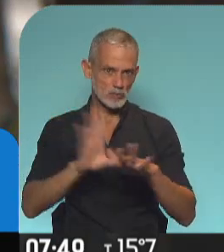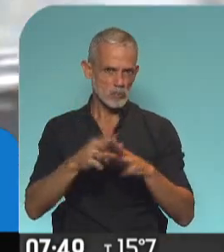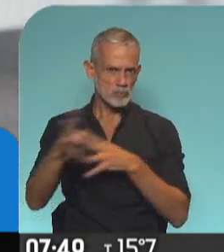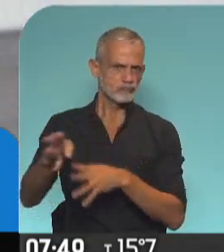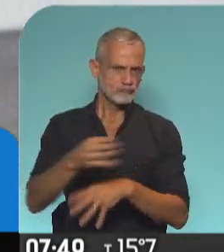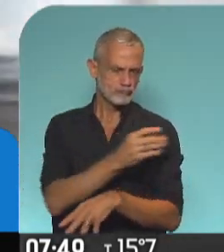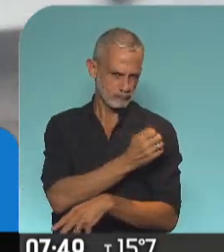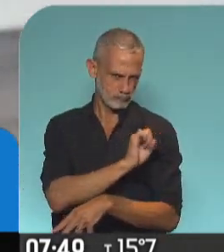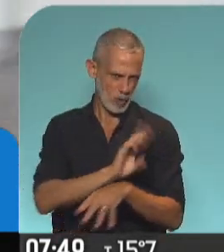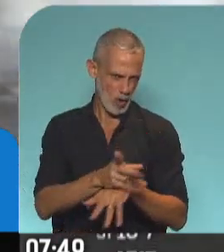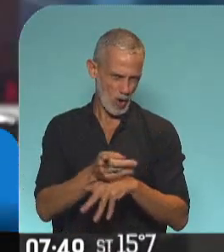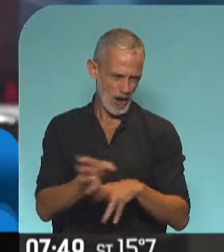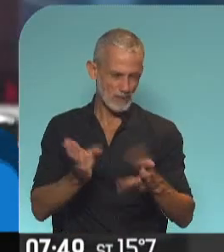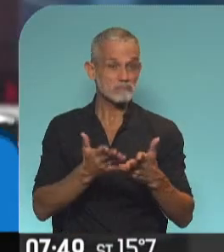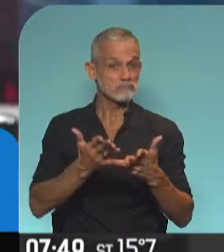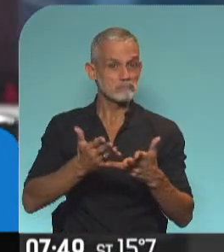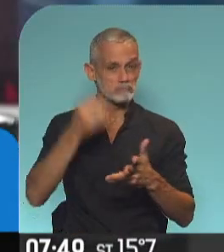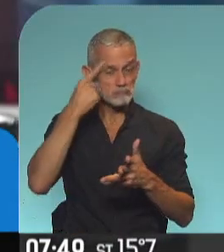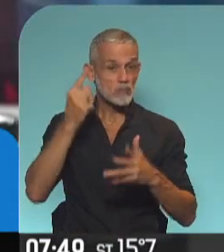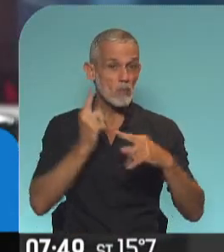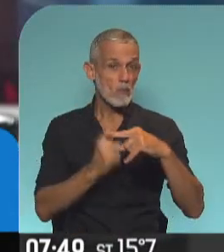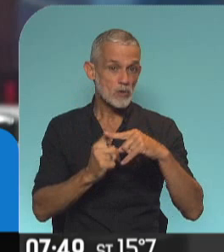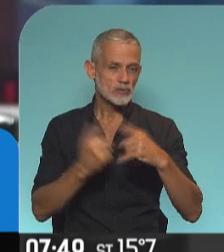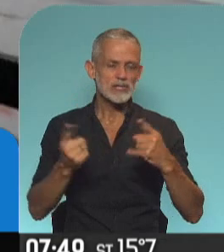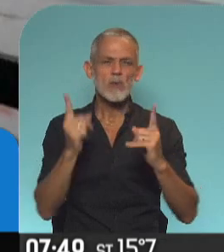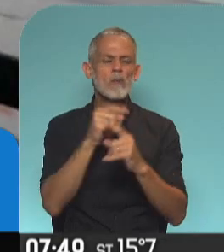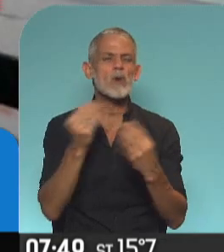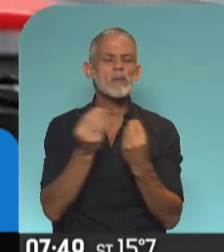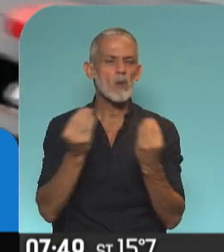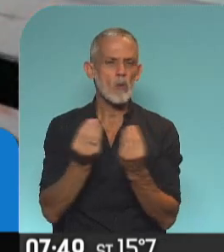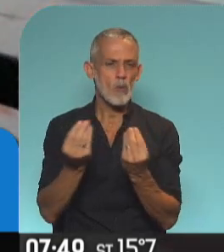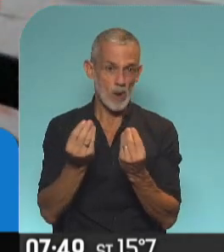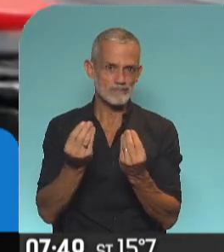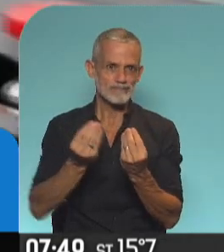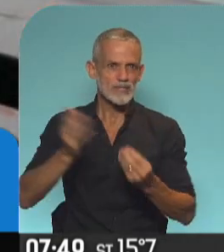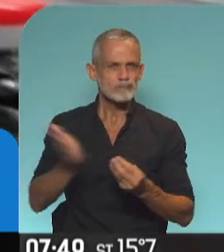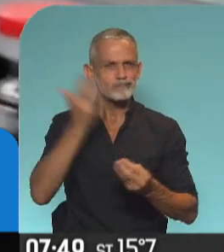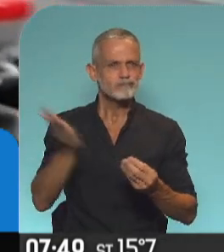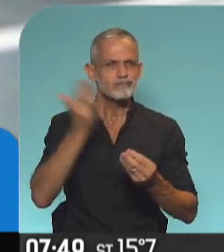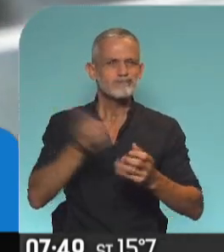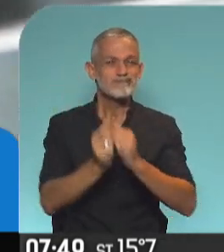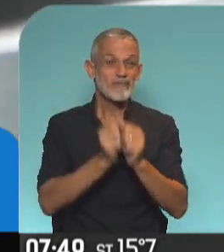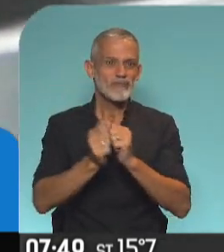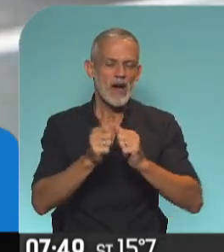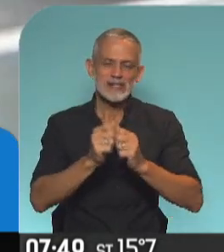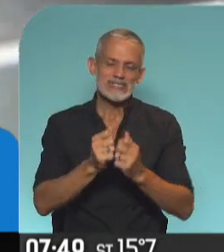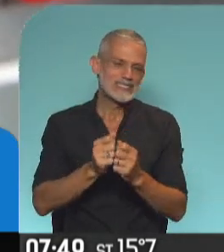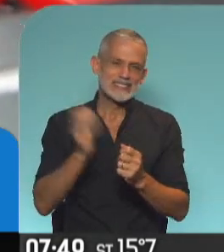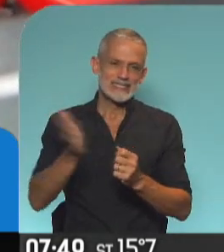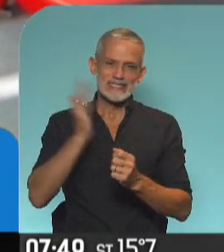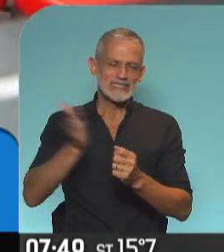creo que en ese sentido el escenario es favorable. El problema es la producción de las vacunas que